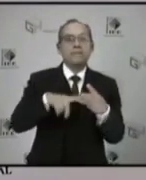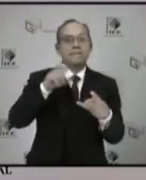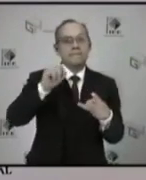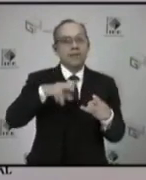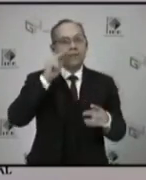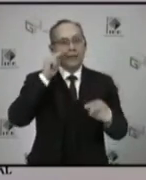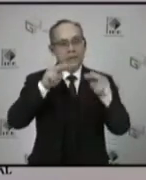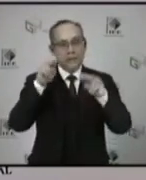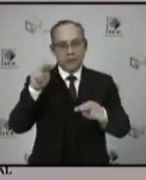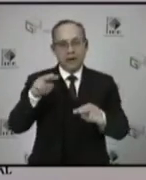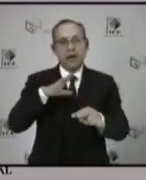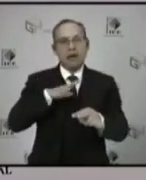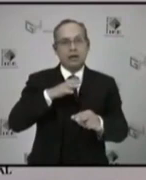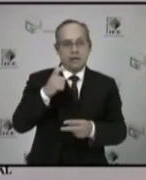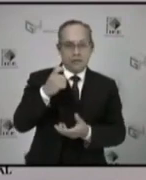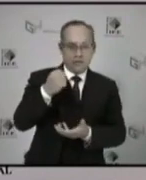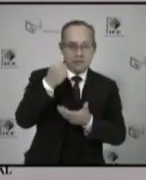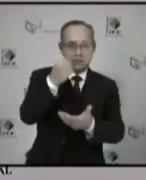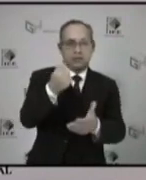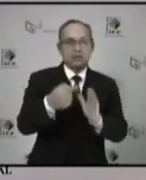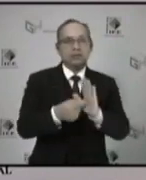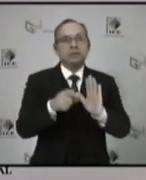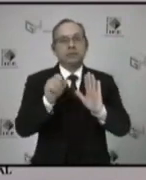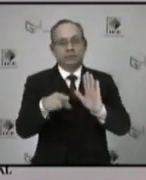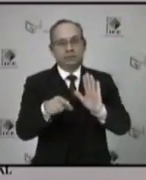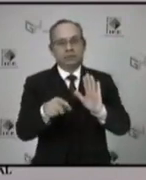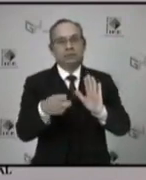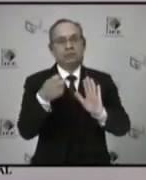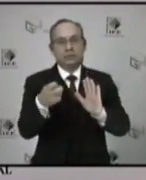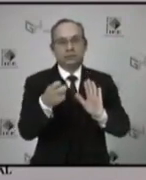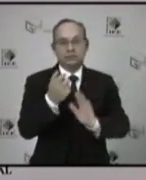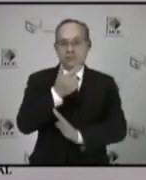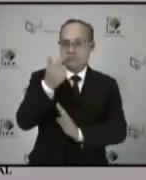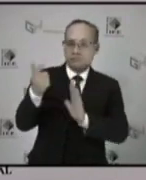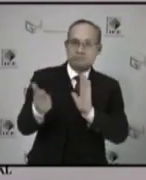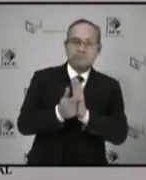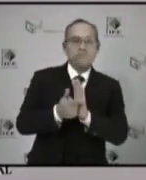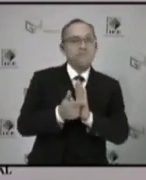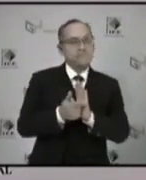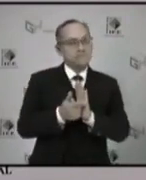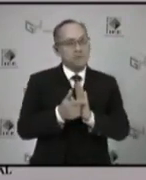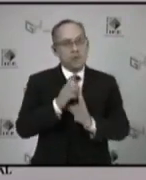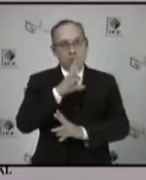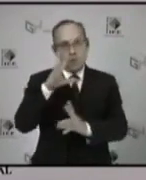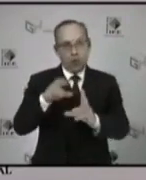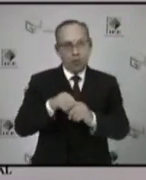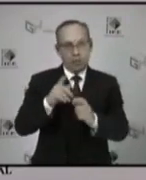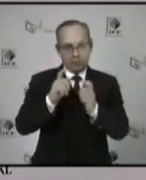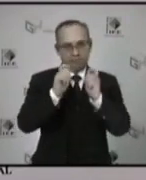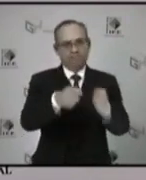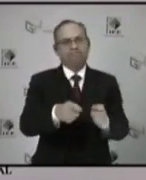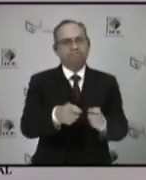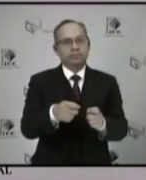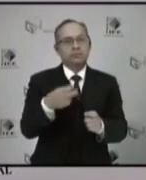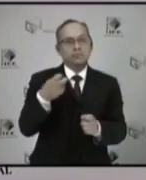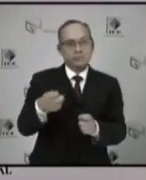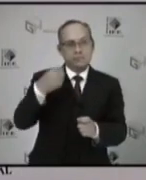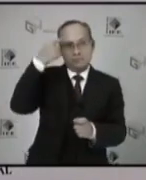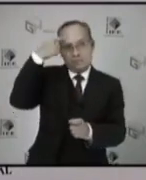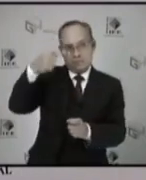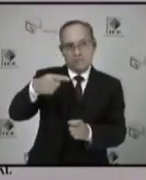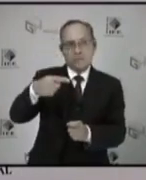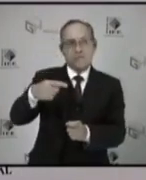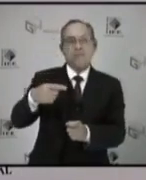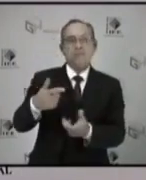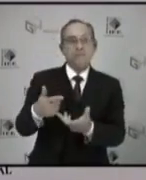manejo de los recursos públicos. Todo el peso de la ley para los corruptos se va a castigar a los funcionarios que hayan